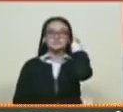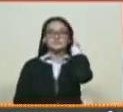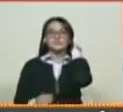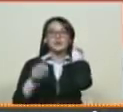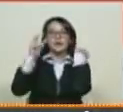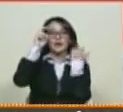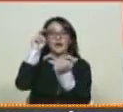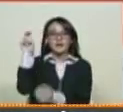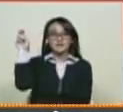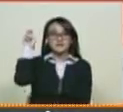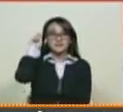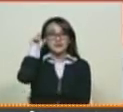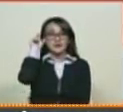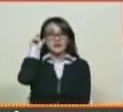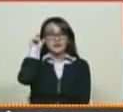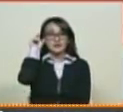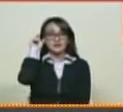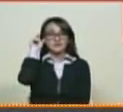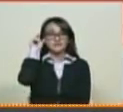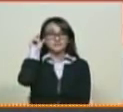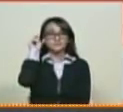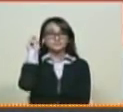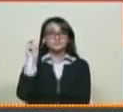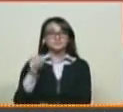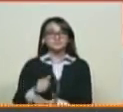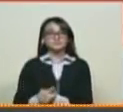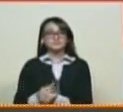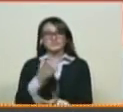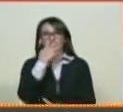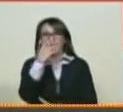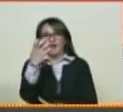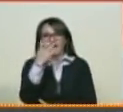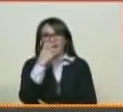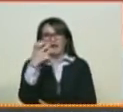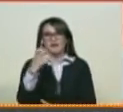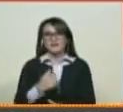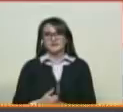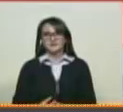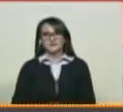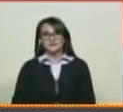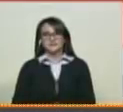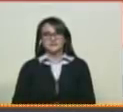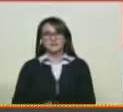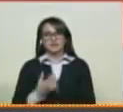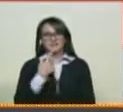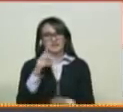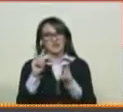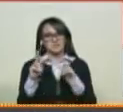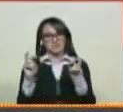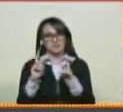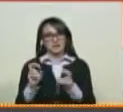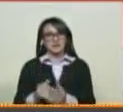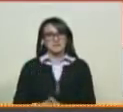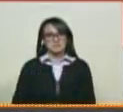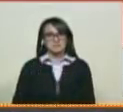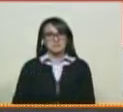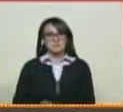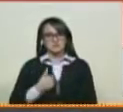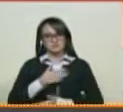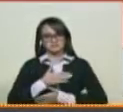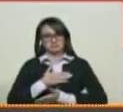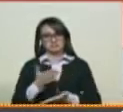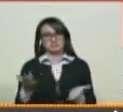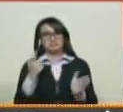cancillerías, después del salto hacia adelante, los aspavientos y los gritos, sencillamente digan que van a investigar. Nosotros estamos a disposición